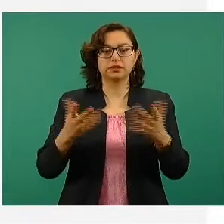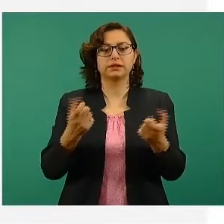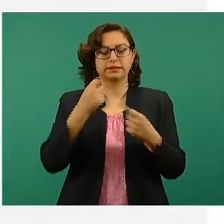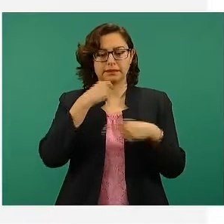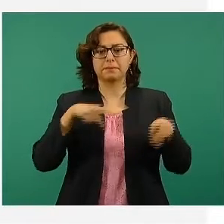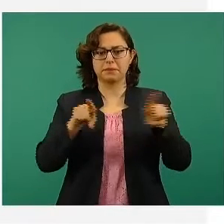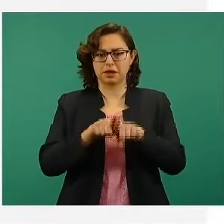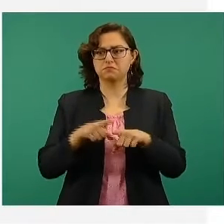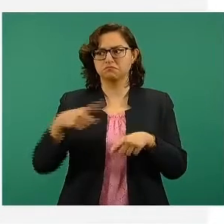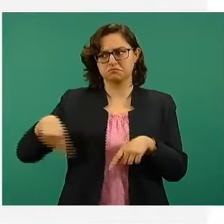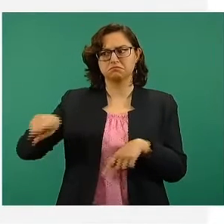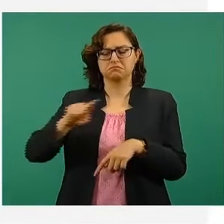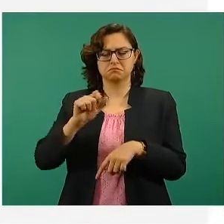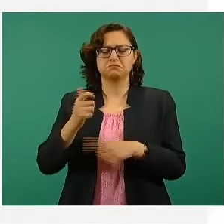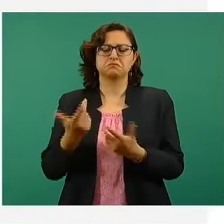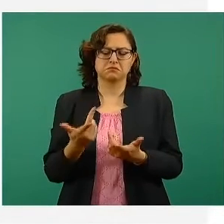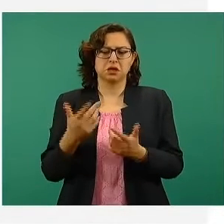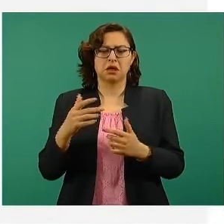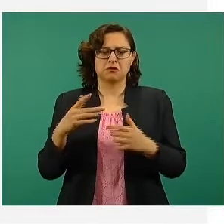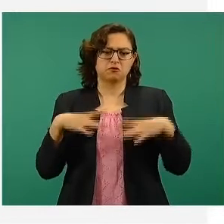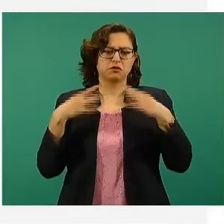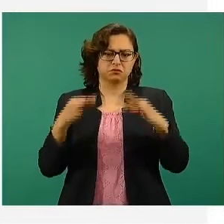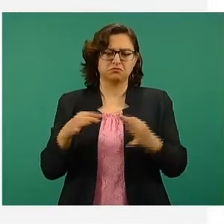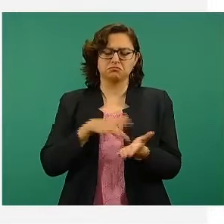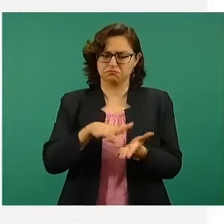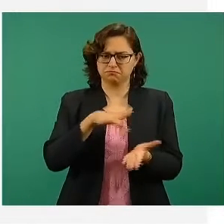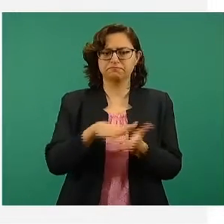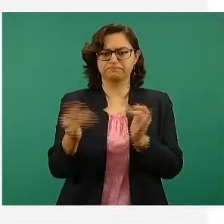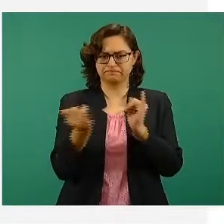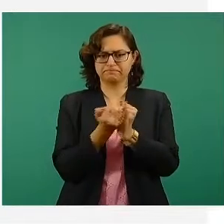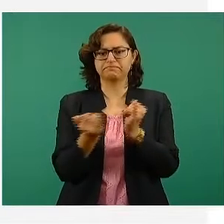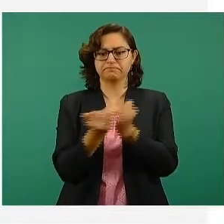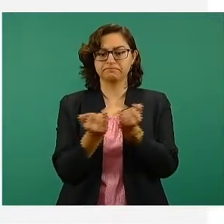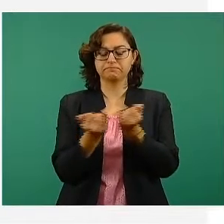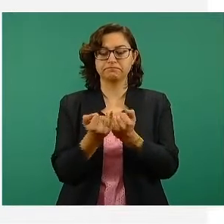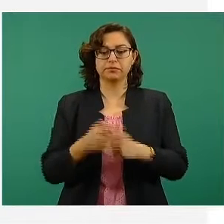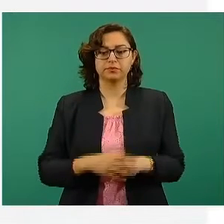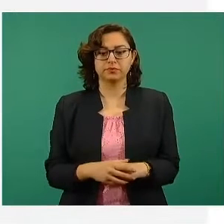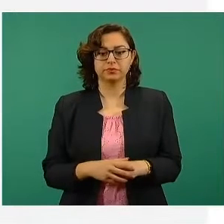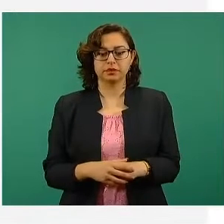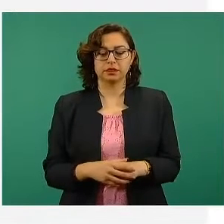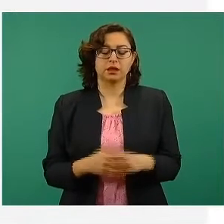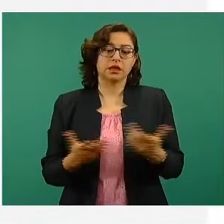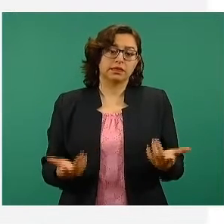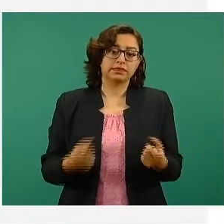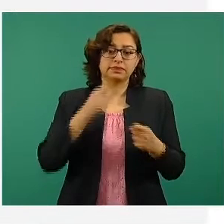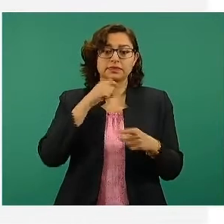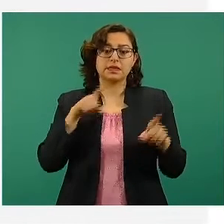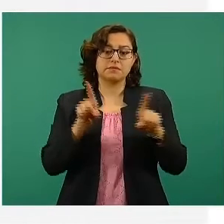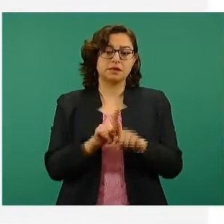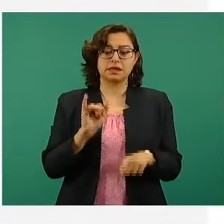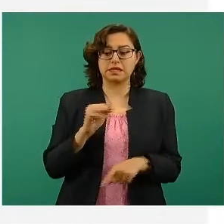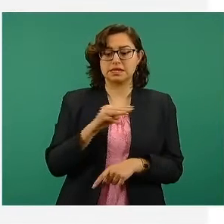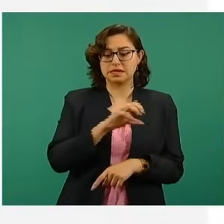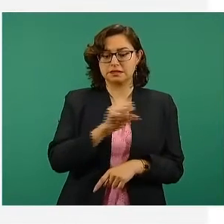sociedad civil. Y en otros estamos considerando recursos propios, por ejemplo, del Seguro